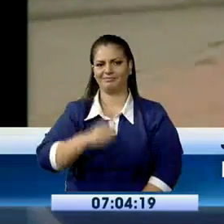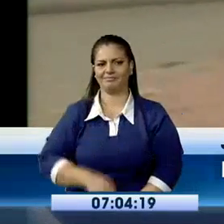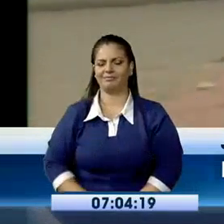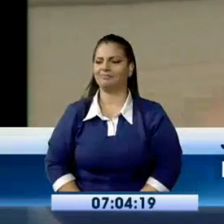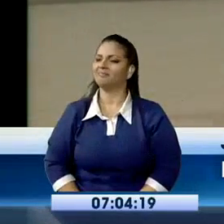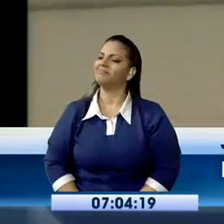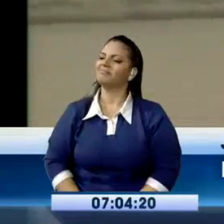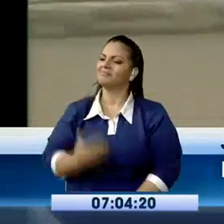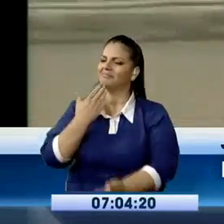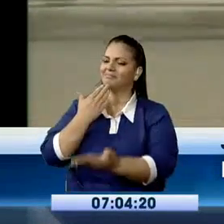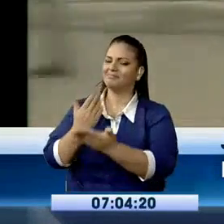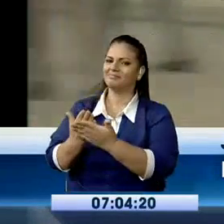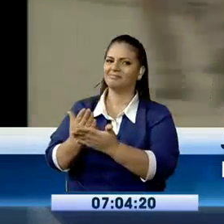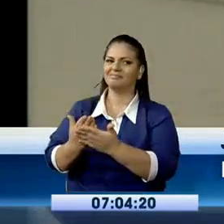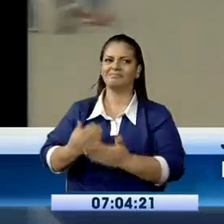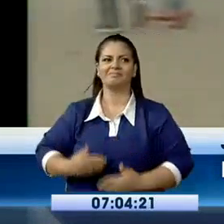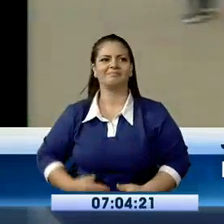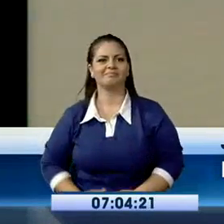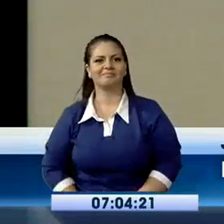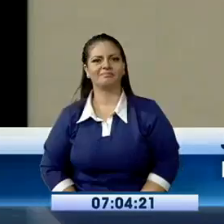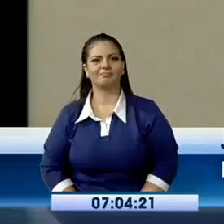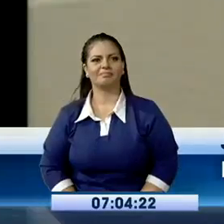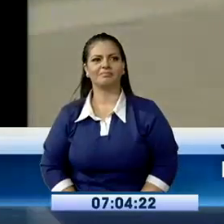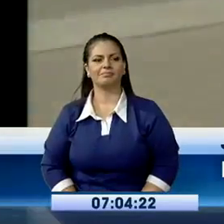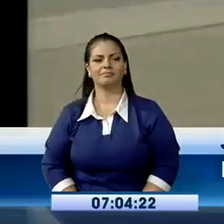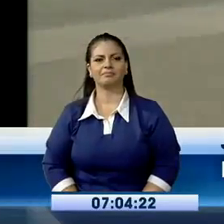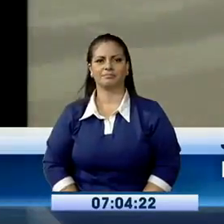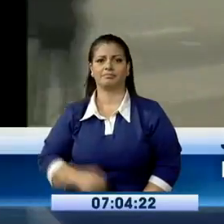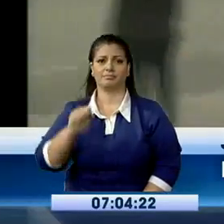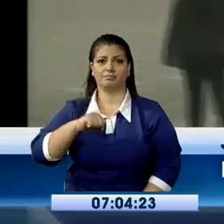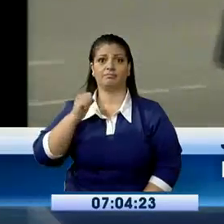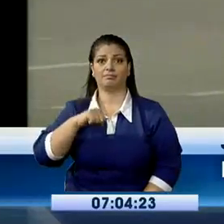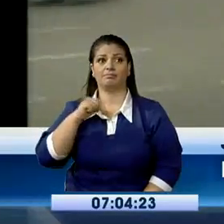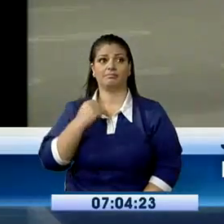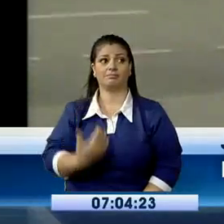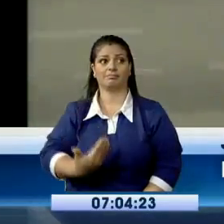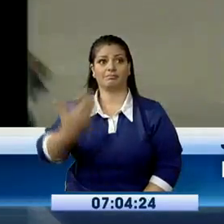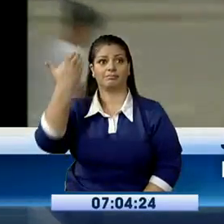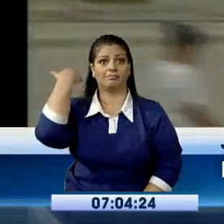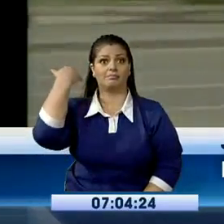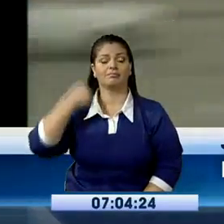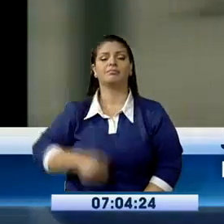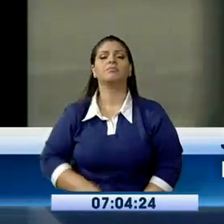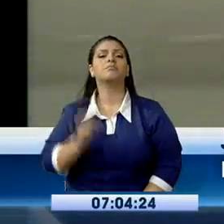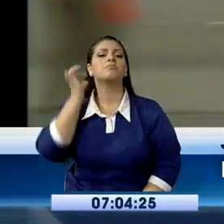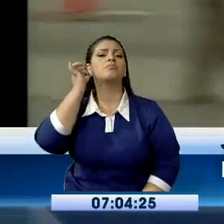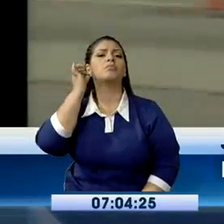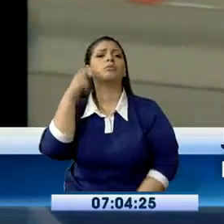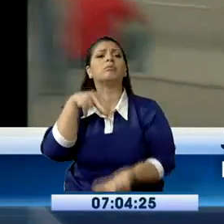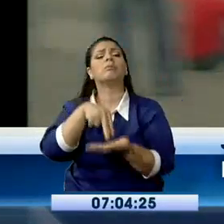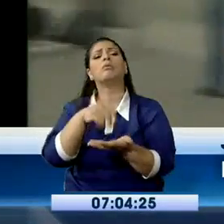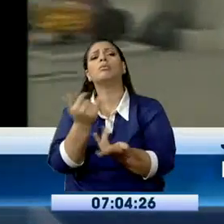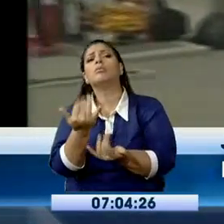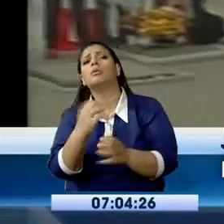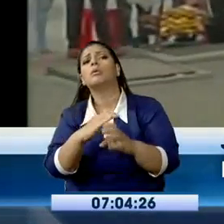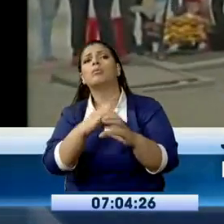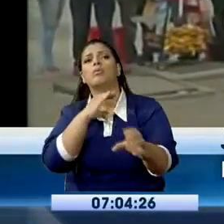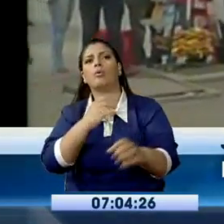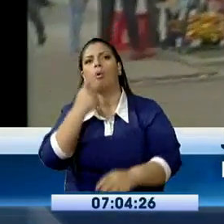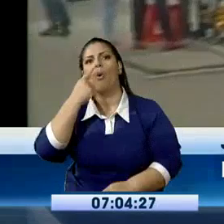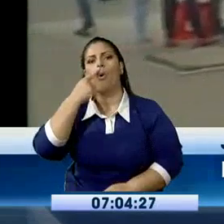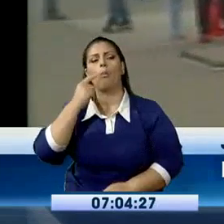Aquí había altercados entre usuarios, muchos hombres que empujaban a las damitas para ellos pasar